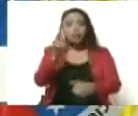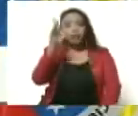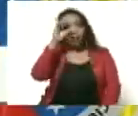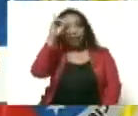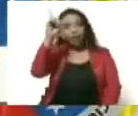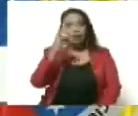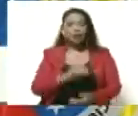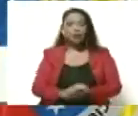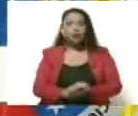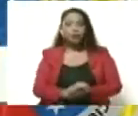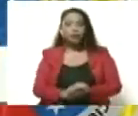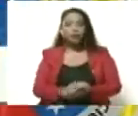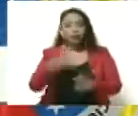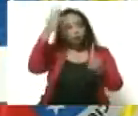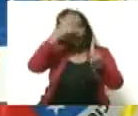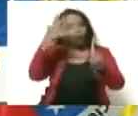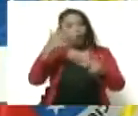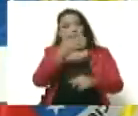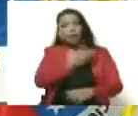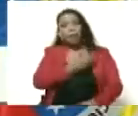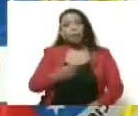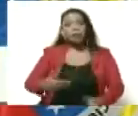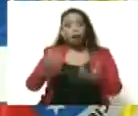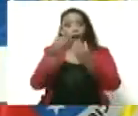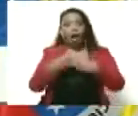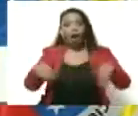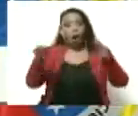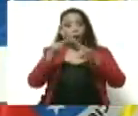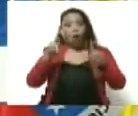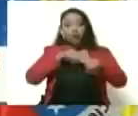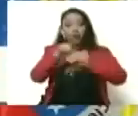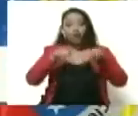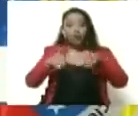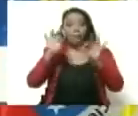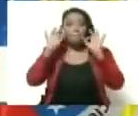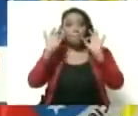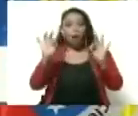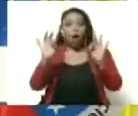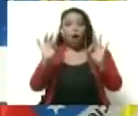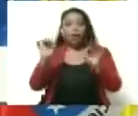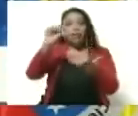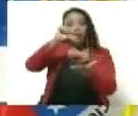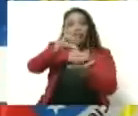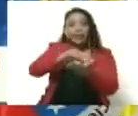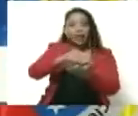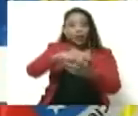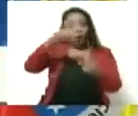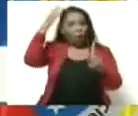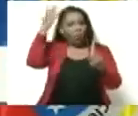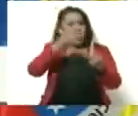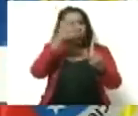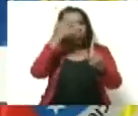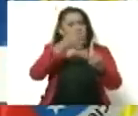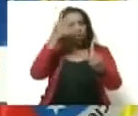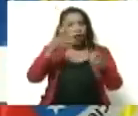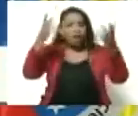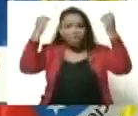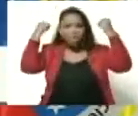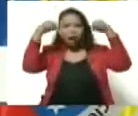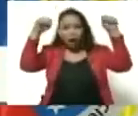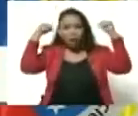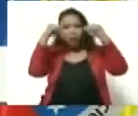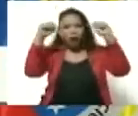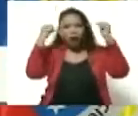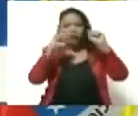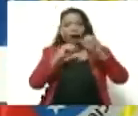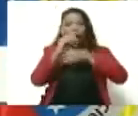nuestro presidente en las Naciones Unidas, dando coordenadas específicas de los centros de entrenamiento que se estaban